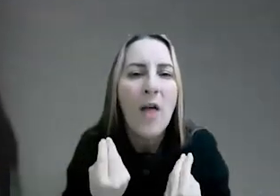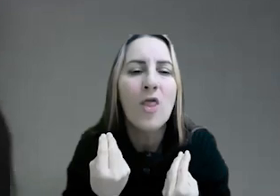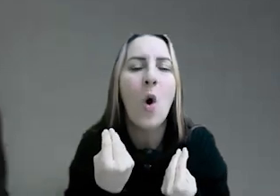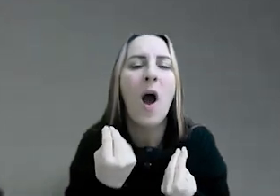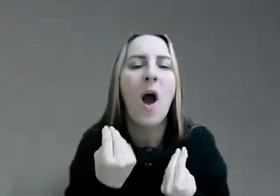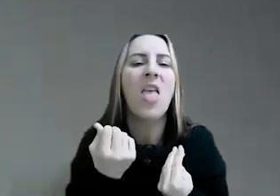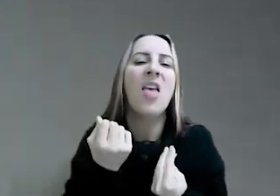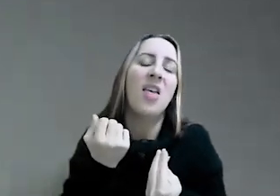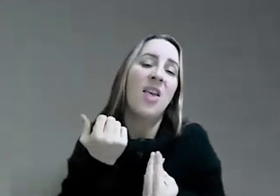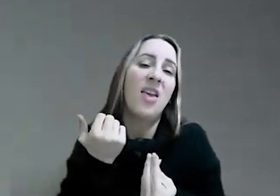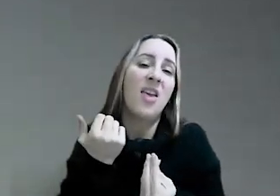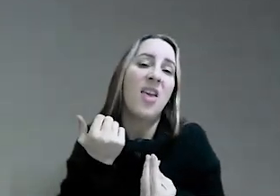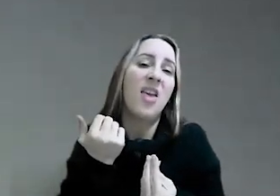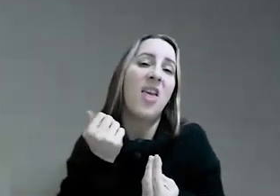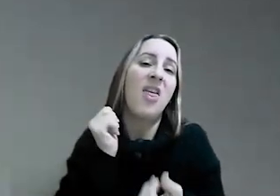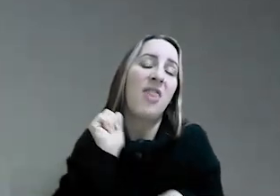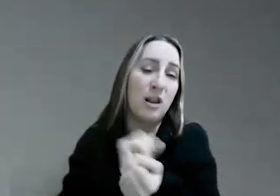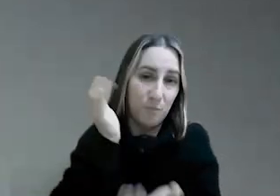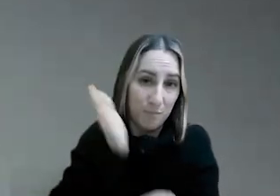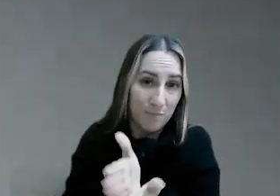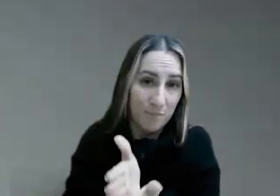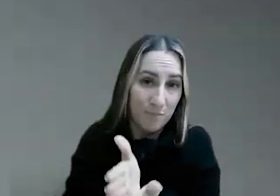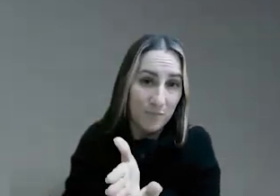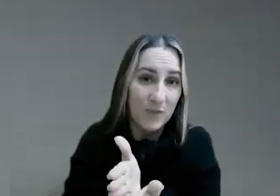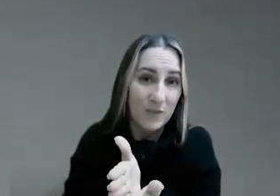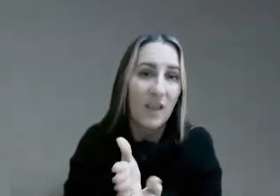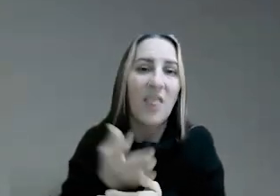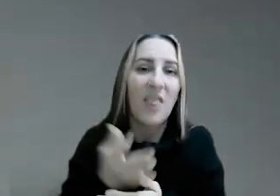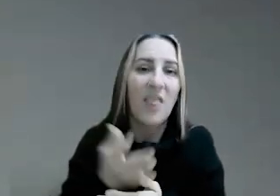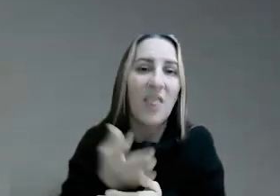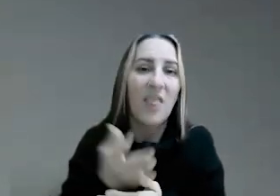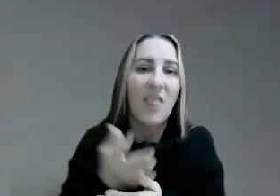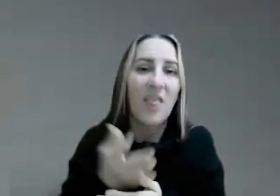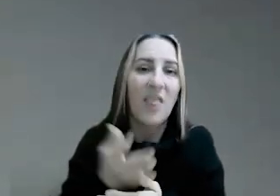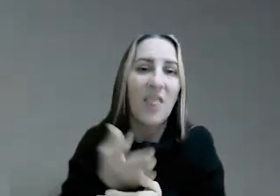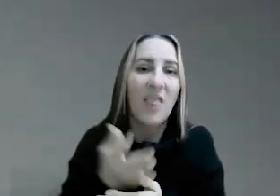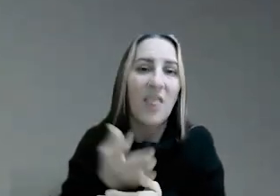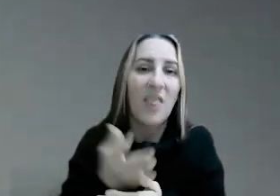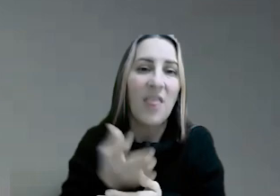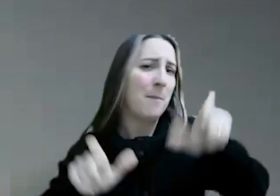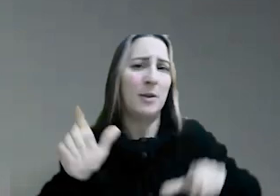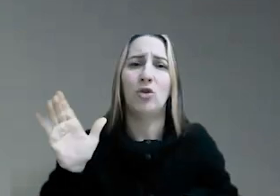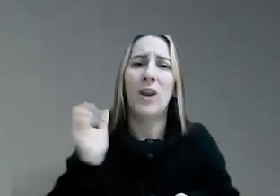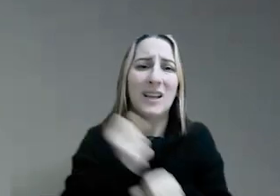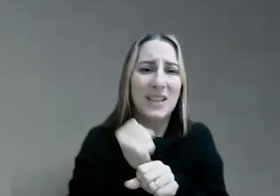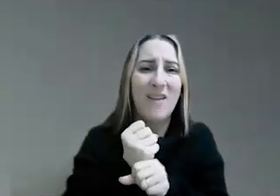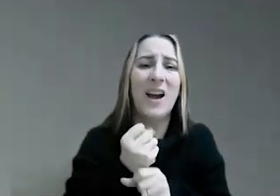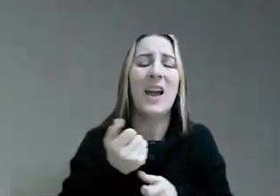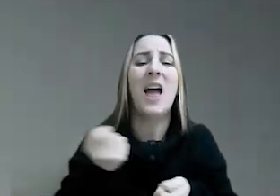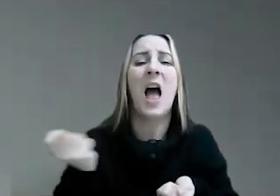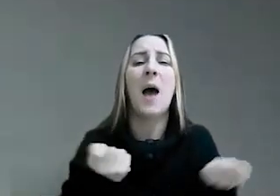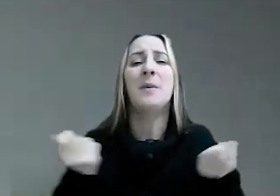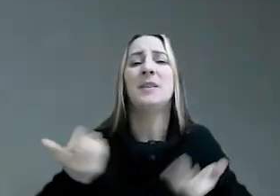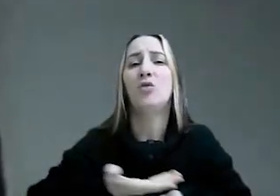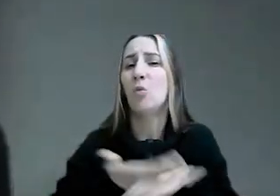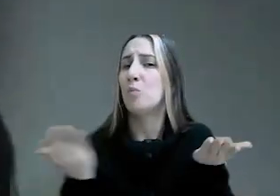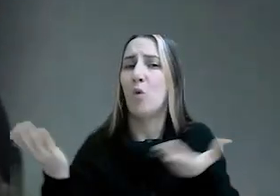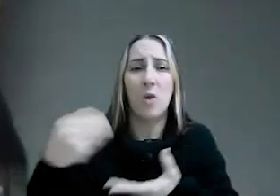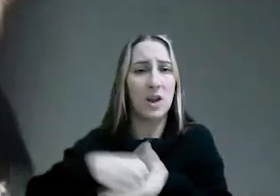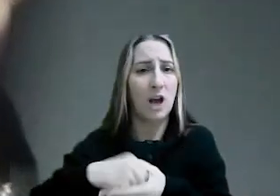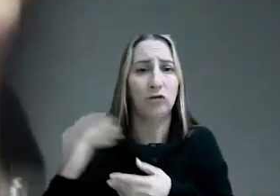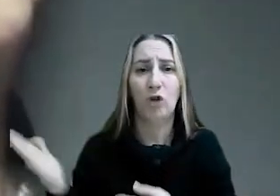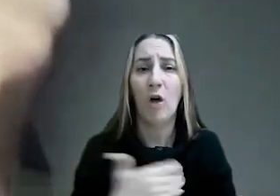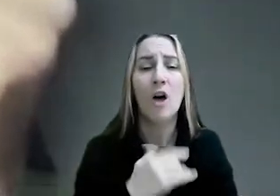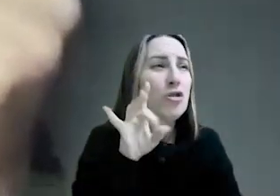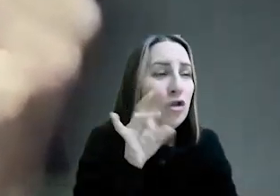porque el deber de denunciar el delito es para todo funcionario público, no únicamente para el funcionario público que trabaja